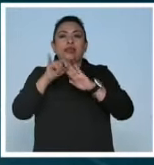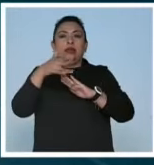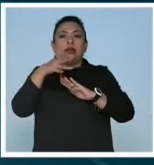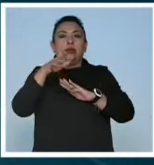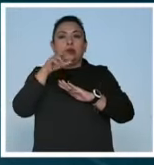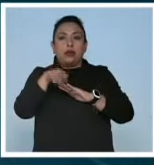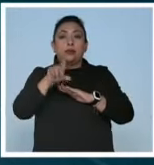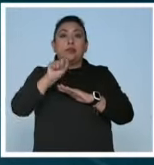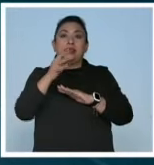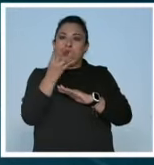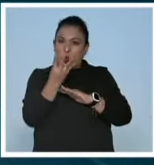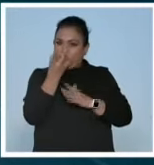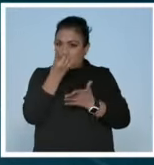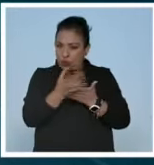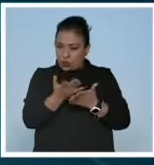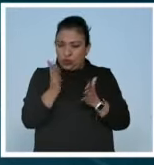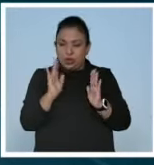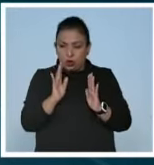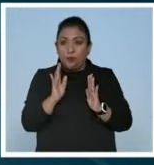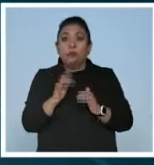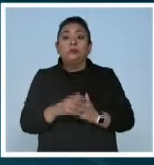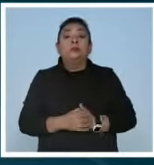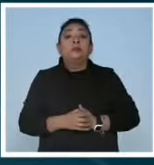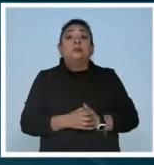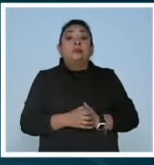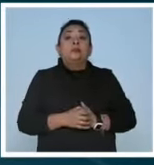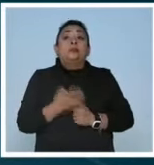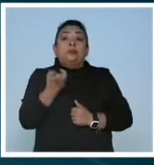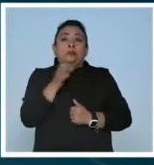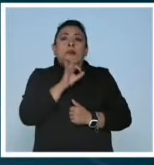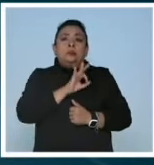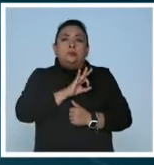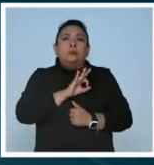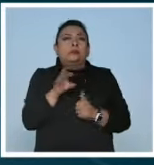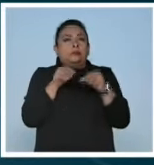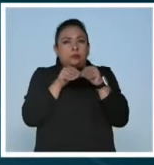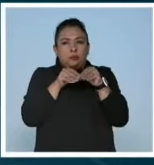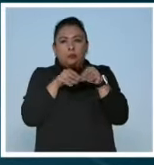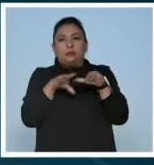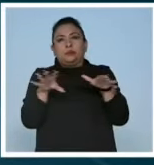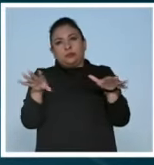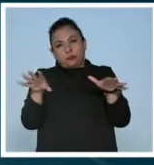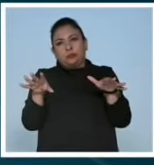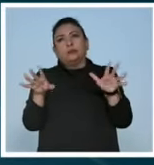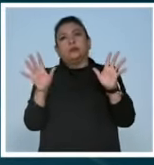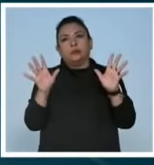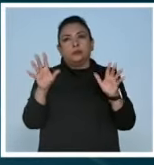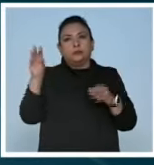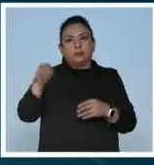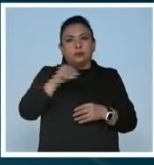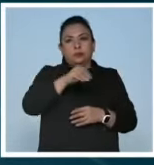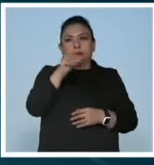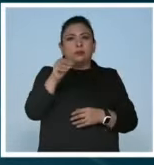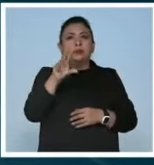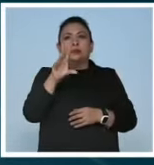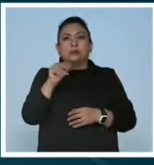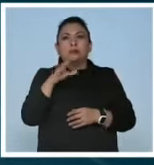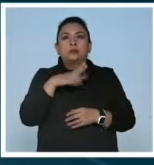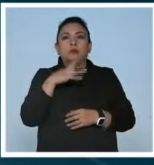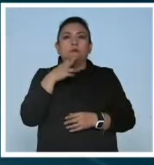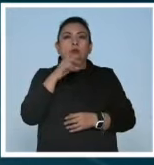son 24 de ellos, que son los que se pueden difundir o digamos que pueden caminar más, ¿no? Porque no están en esta